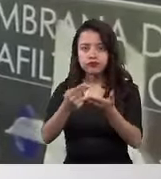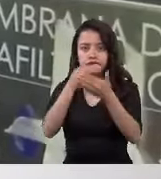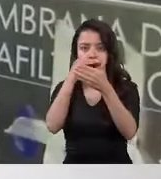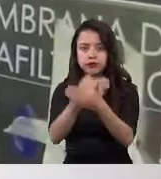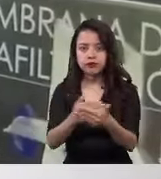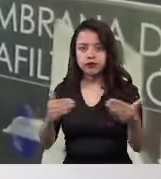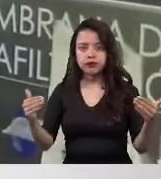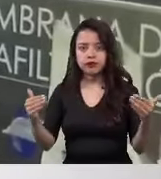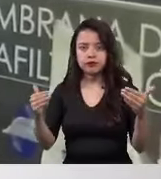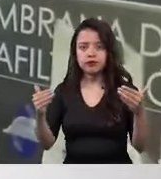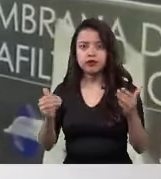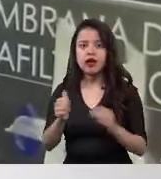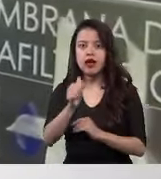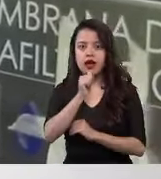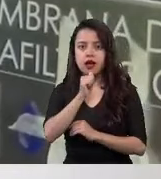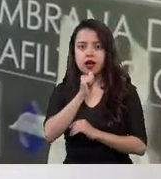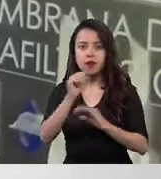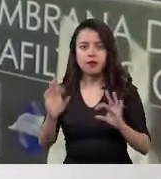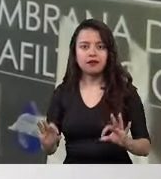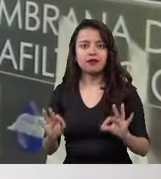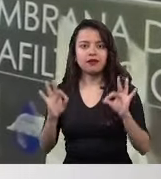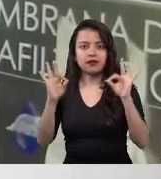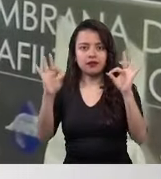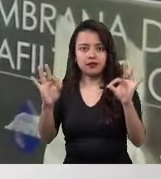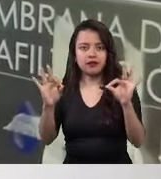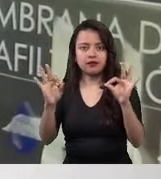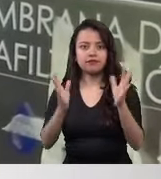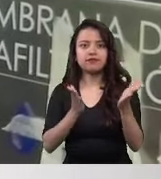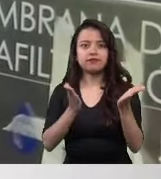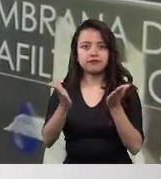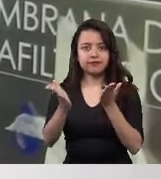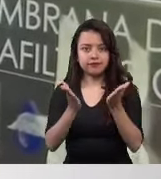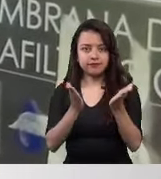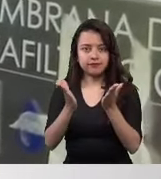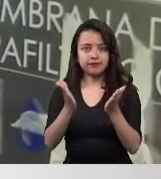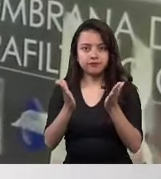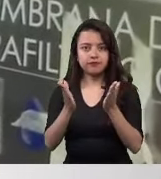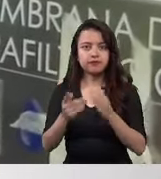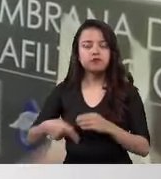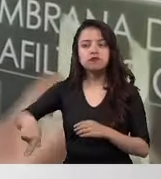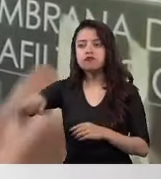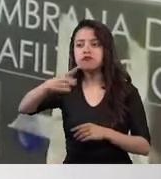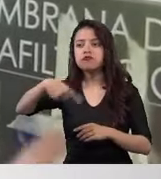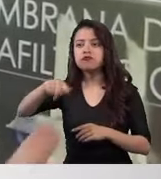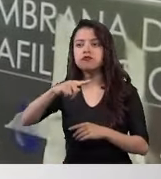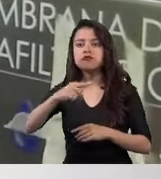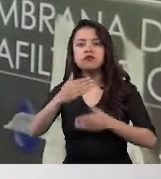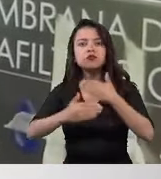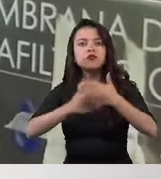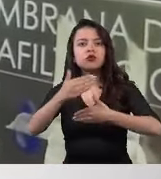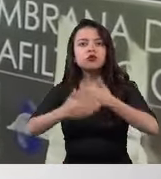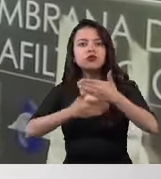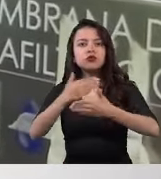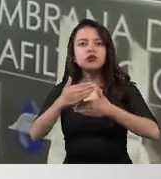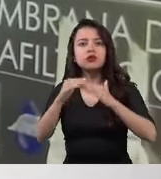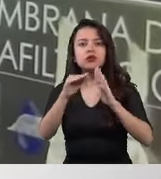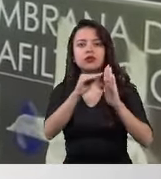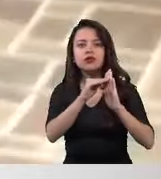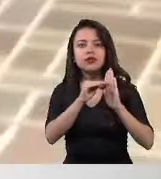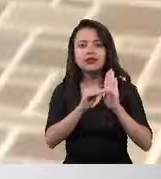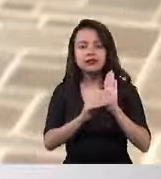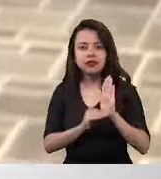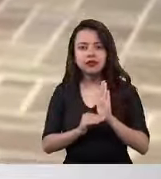agua de calidad y que la preparación de sus alimentos garantice también altos procesos y estándares de salud pública para